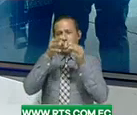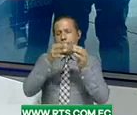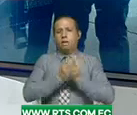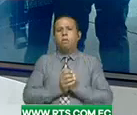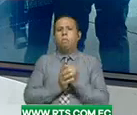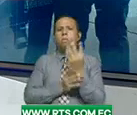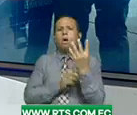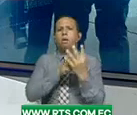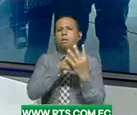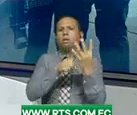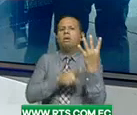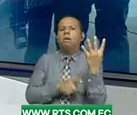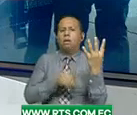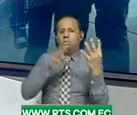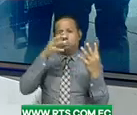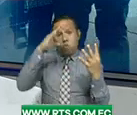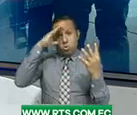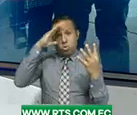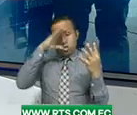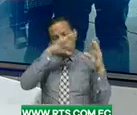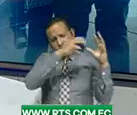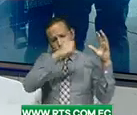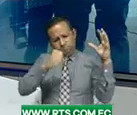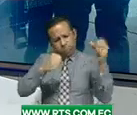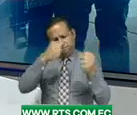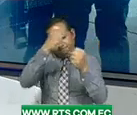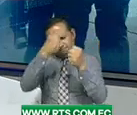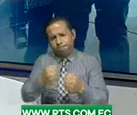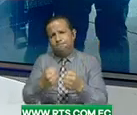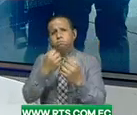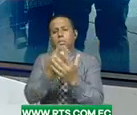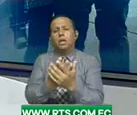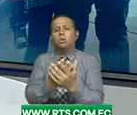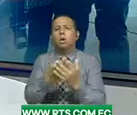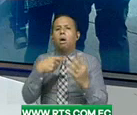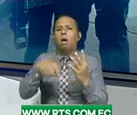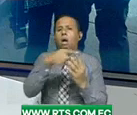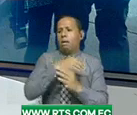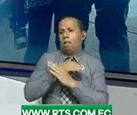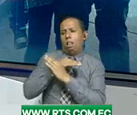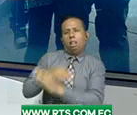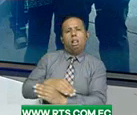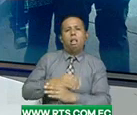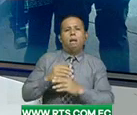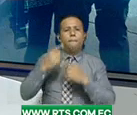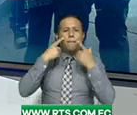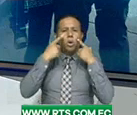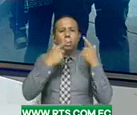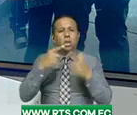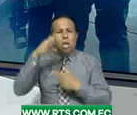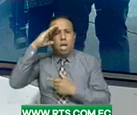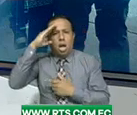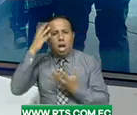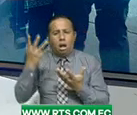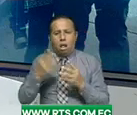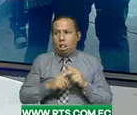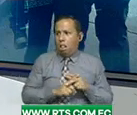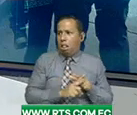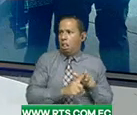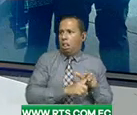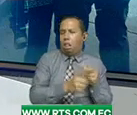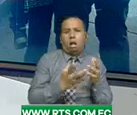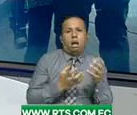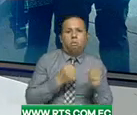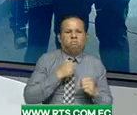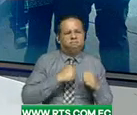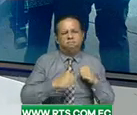Cuatro sujetos fueron detenidos al intentar evadir el control policial en el noroeste de Guayaquil. En la huida, los